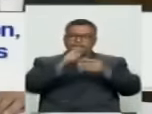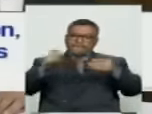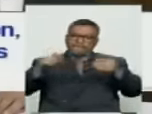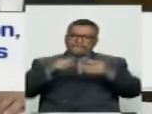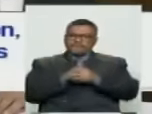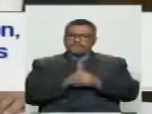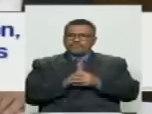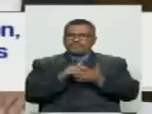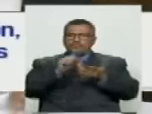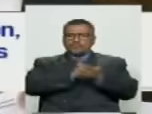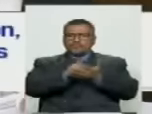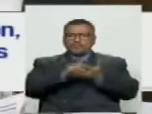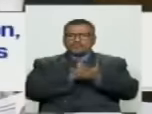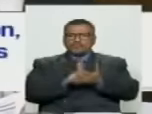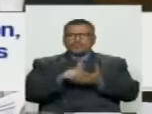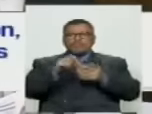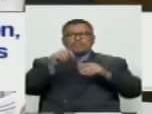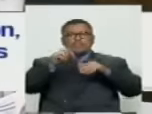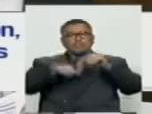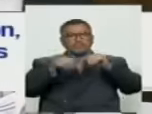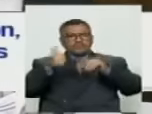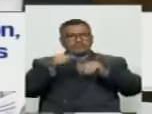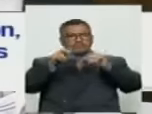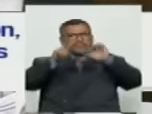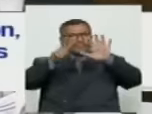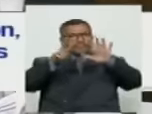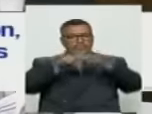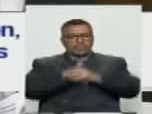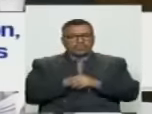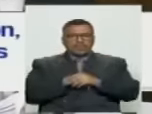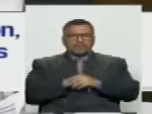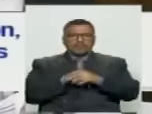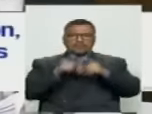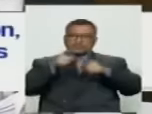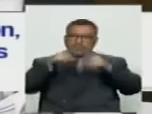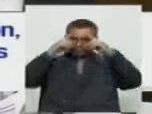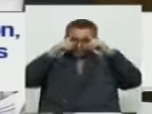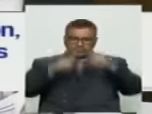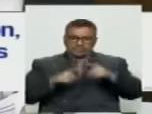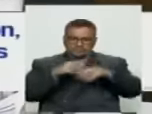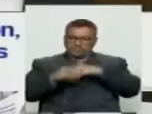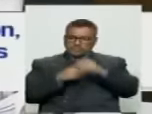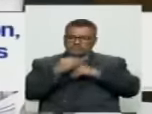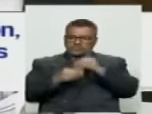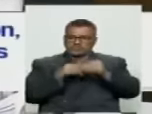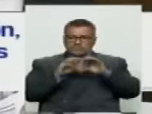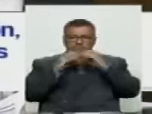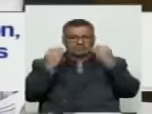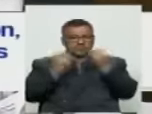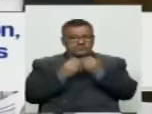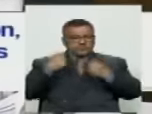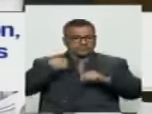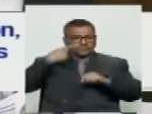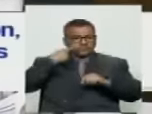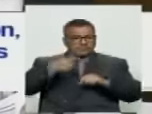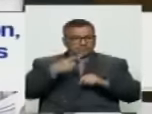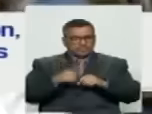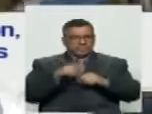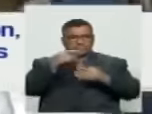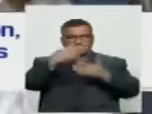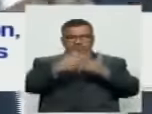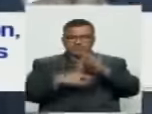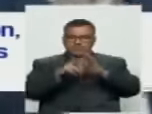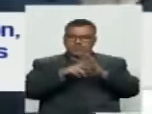los siguientes términos. Artículo 17. Contra las decisiones adoptadas por el órgano competente en materia de